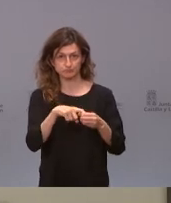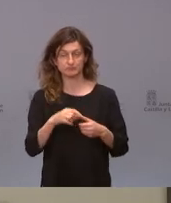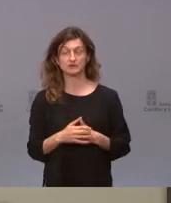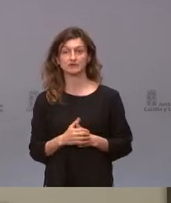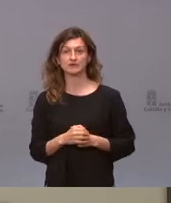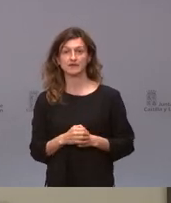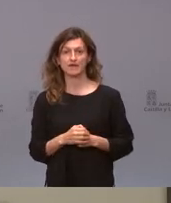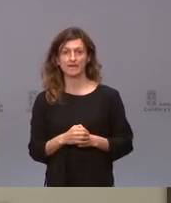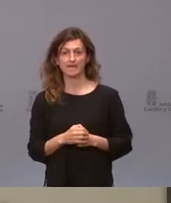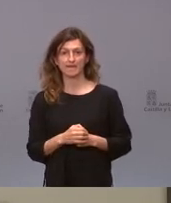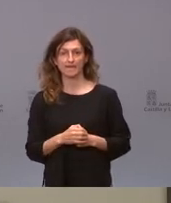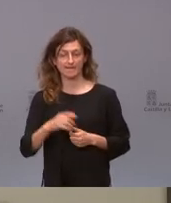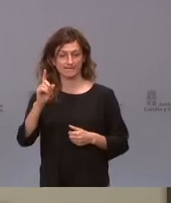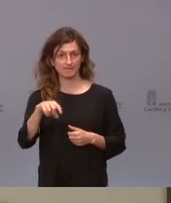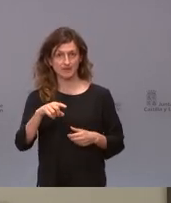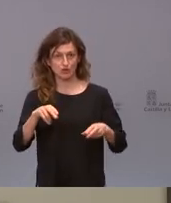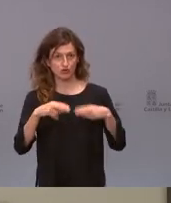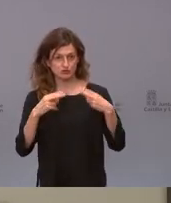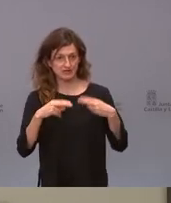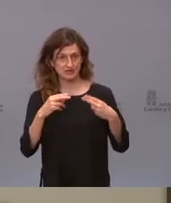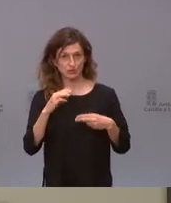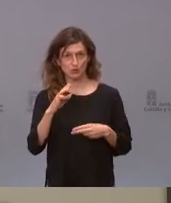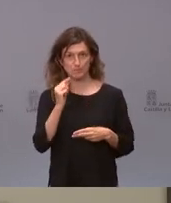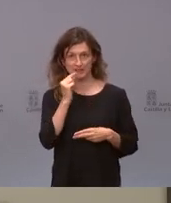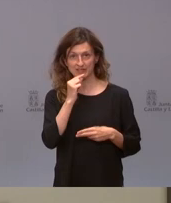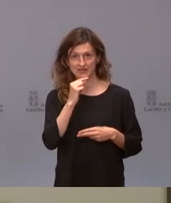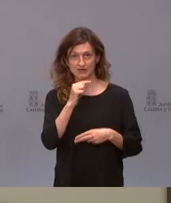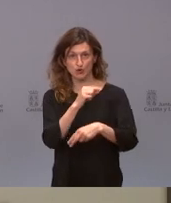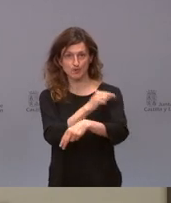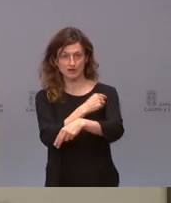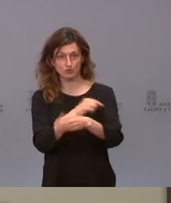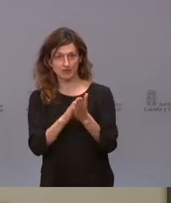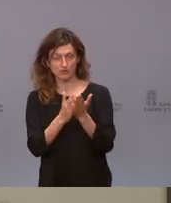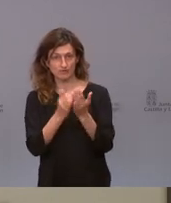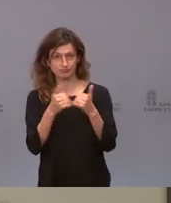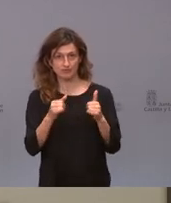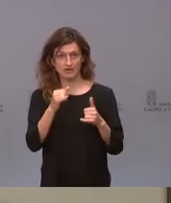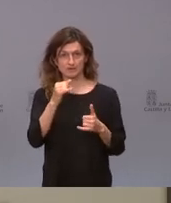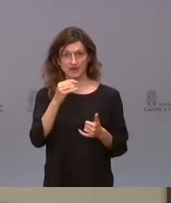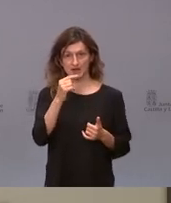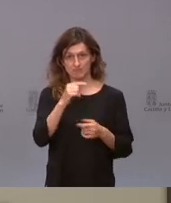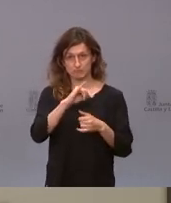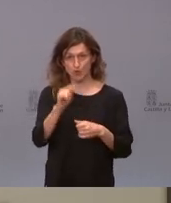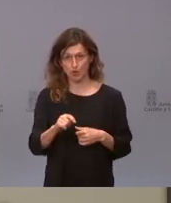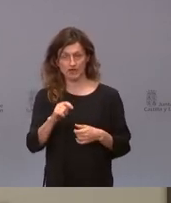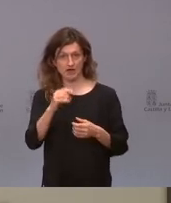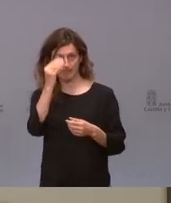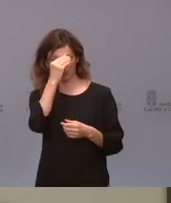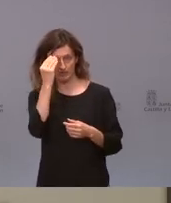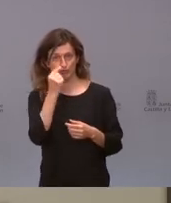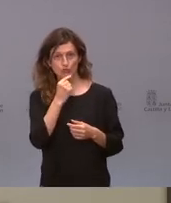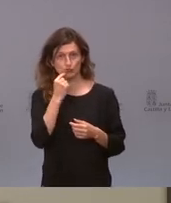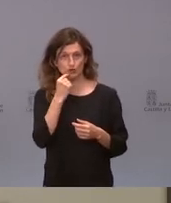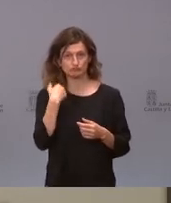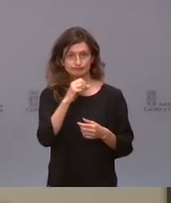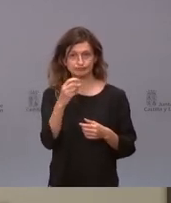la propuesta de los hosteleros sobre pcr so cartillas de vacunación para celebrar bodas bautizos comuniones se sabe ya la resolución y